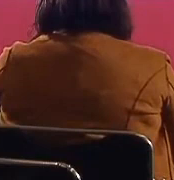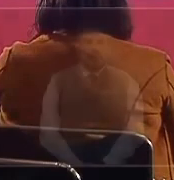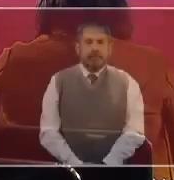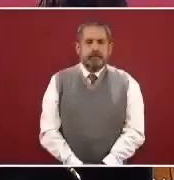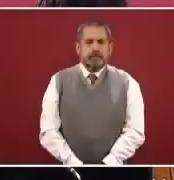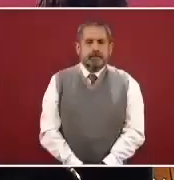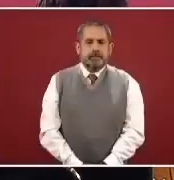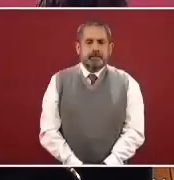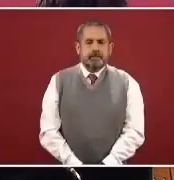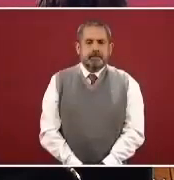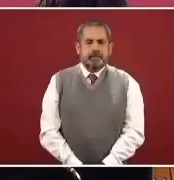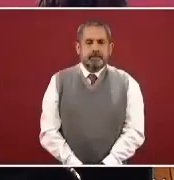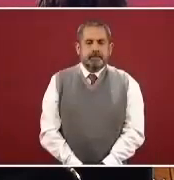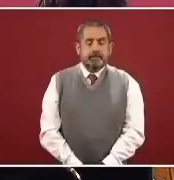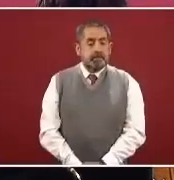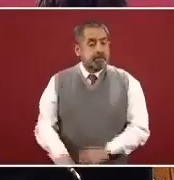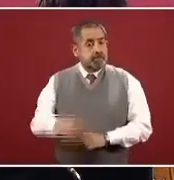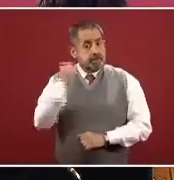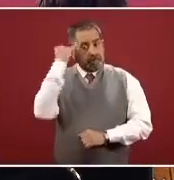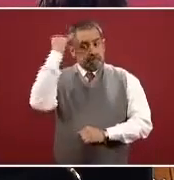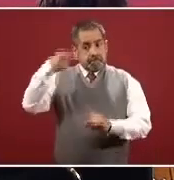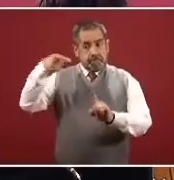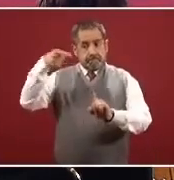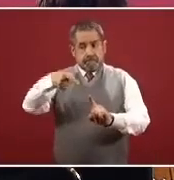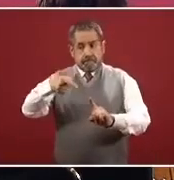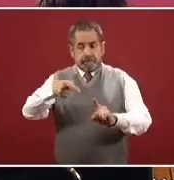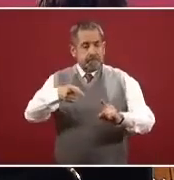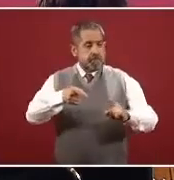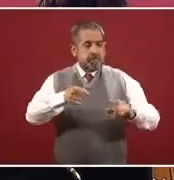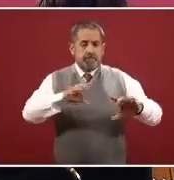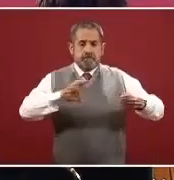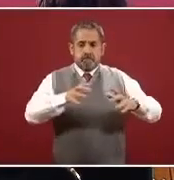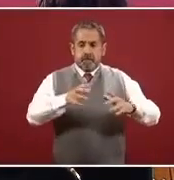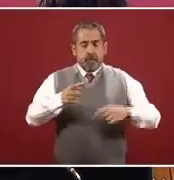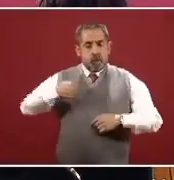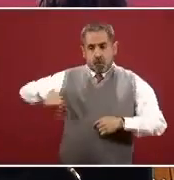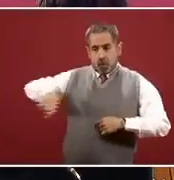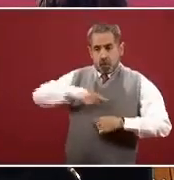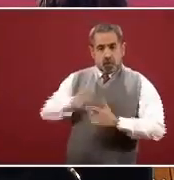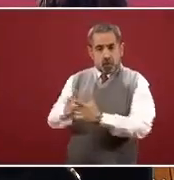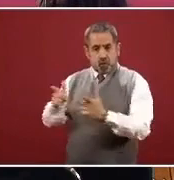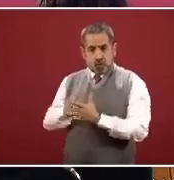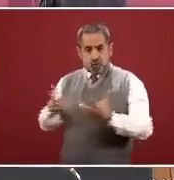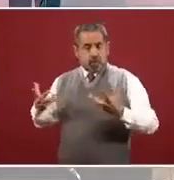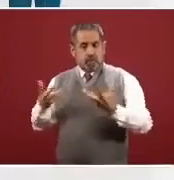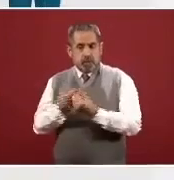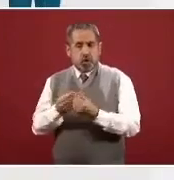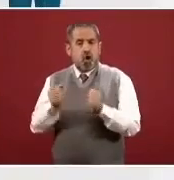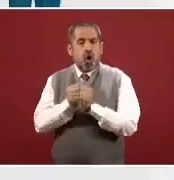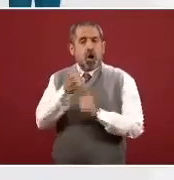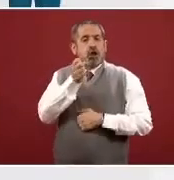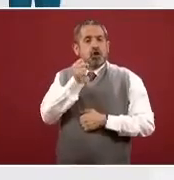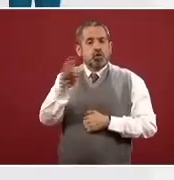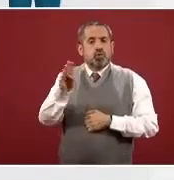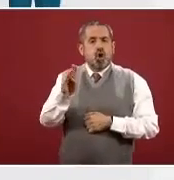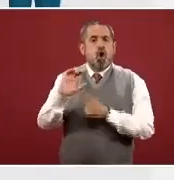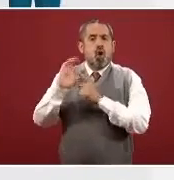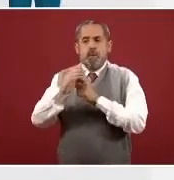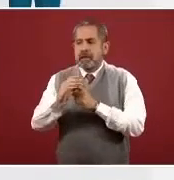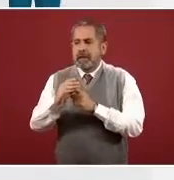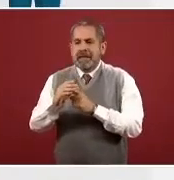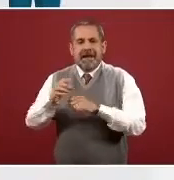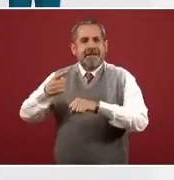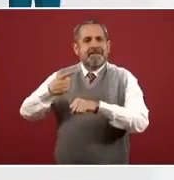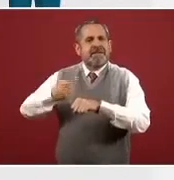sector. La idea es trabajar conjuntamente nosotros como grupo de trabajo de parte del subcomité de enfermedades emergentes con